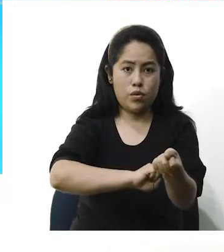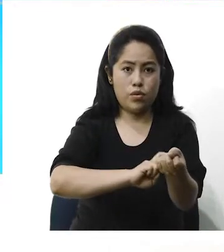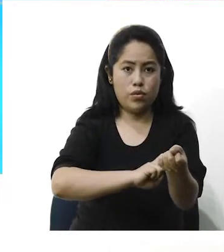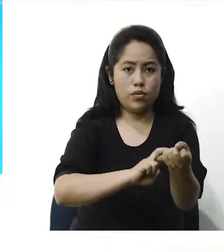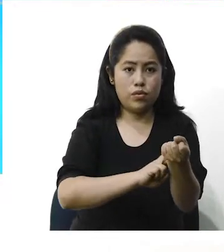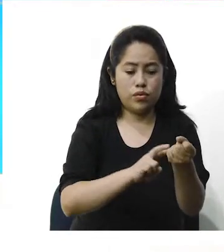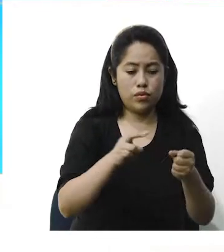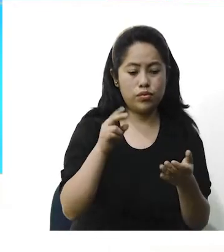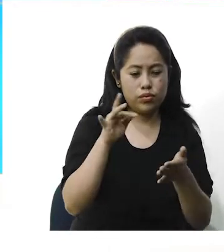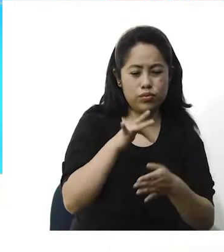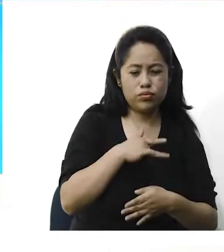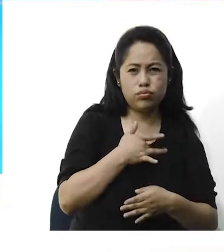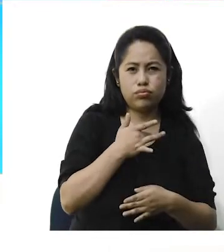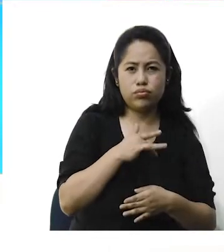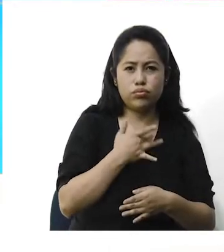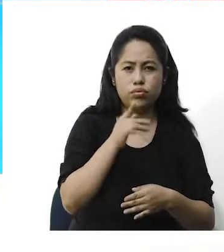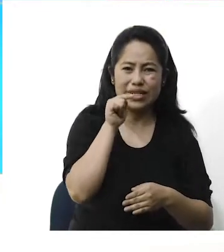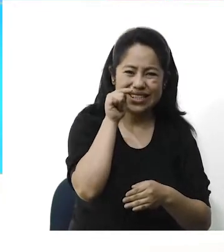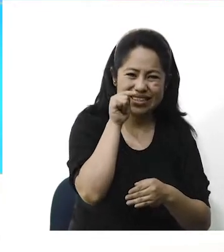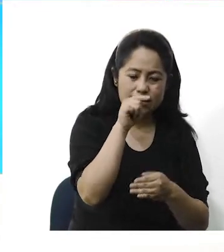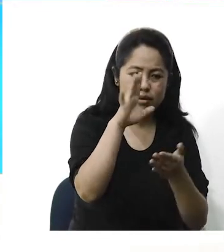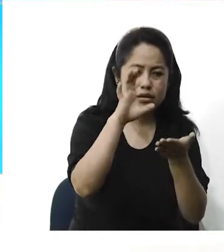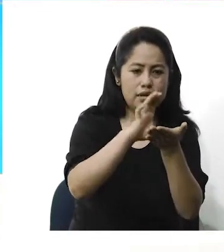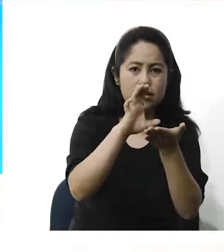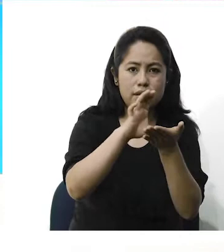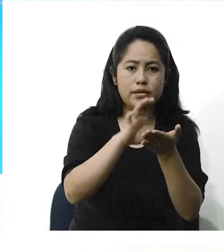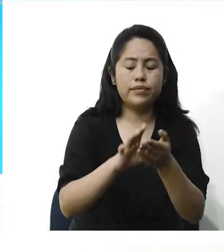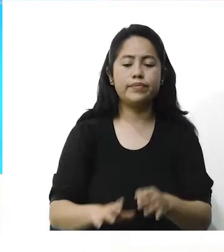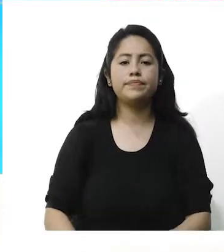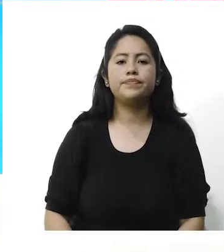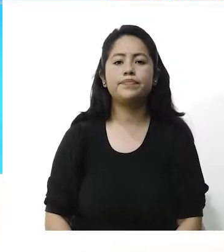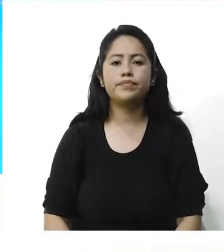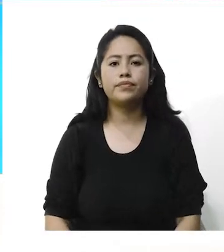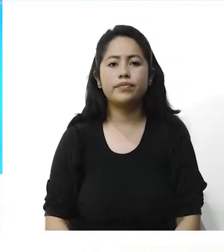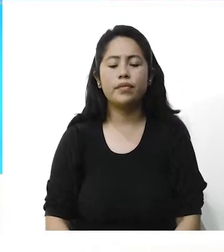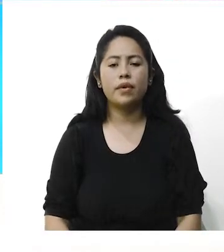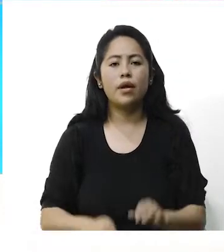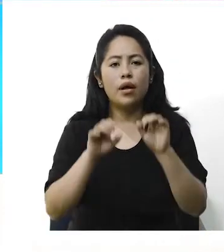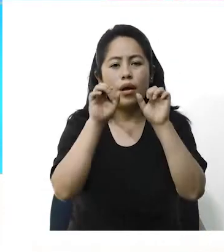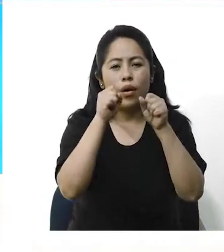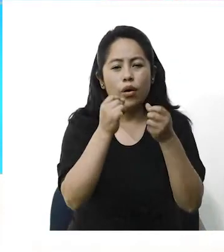células que pueden transmitir